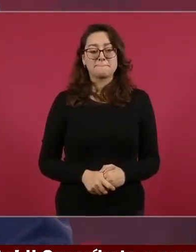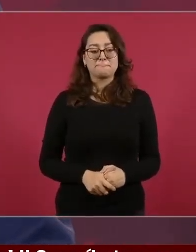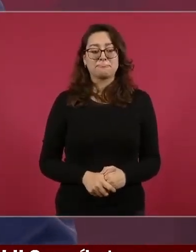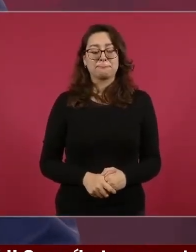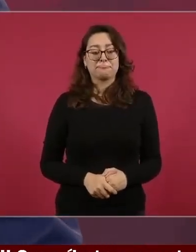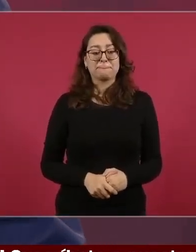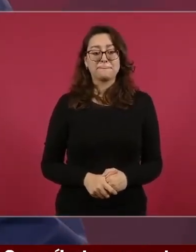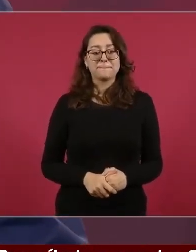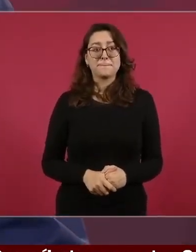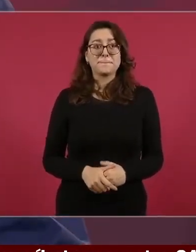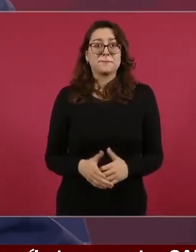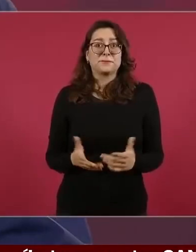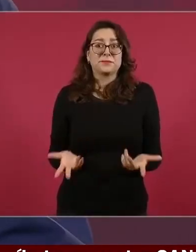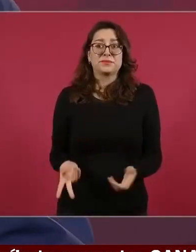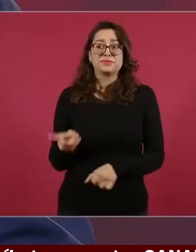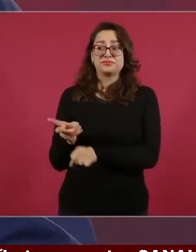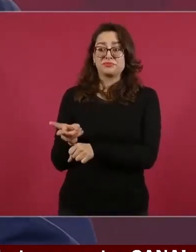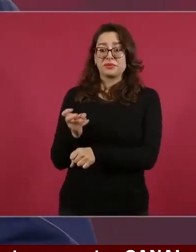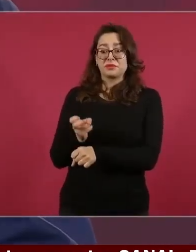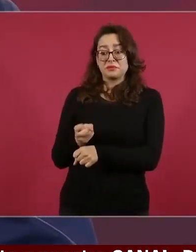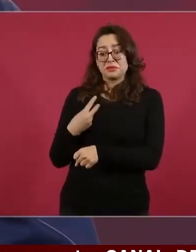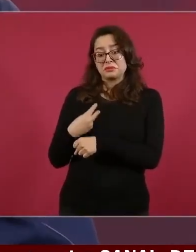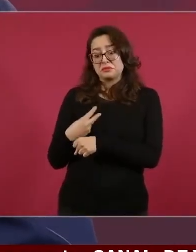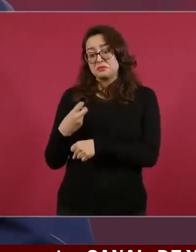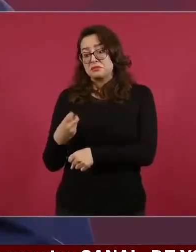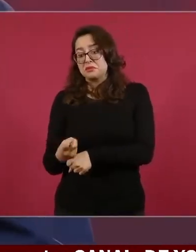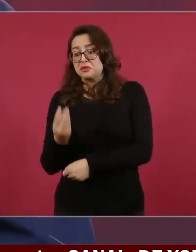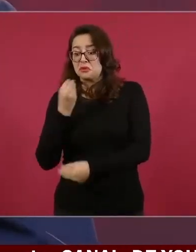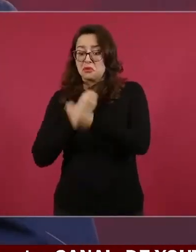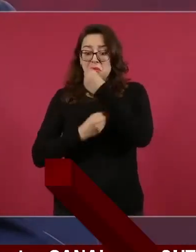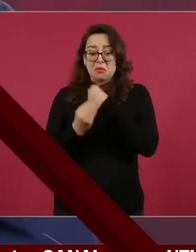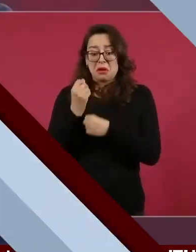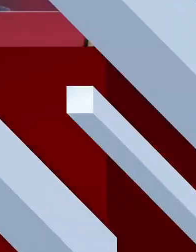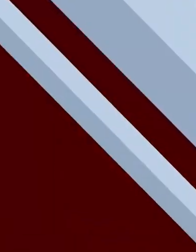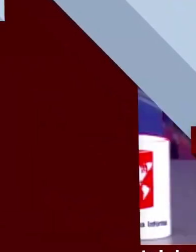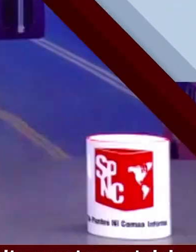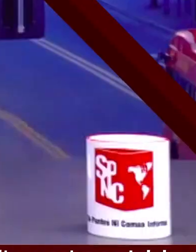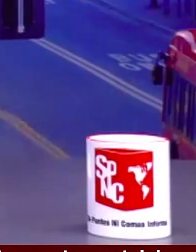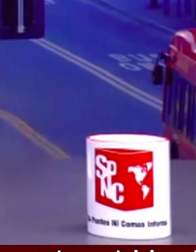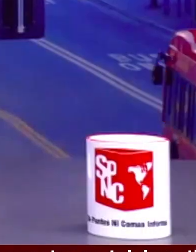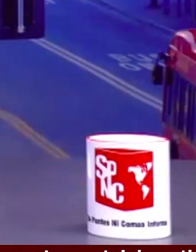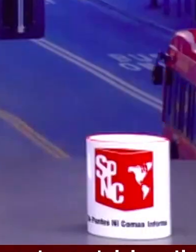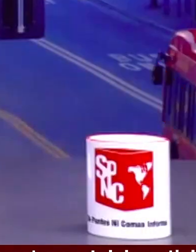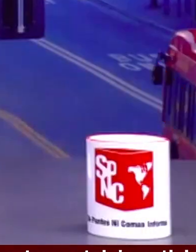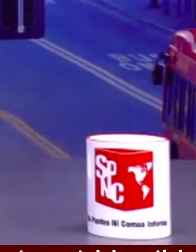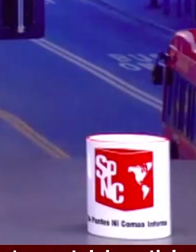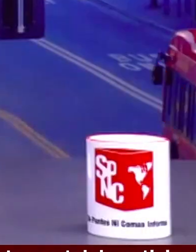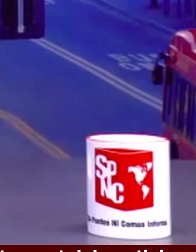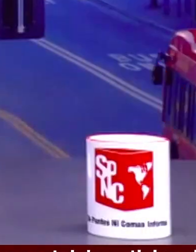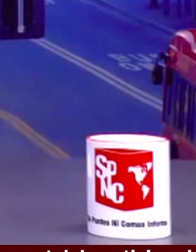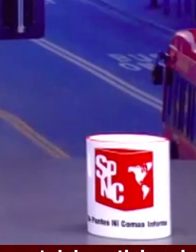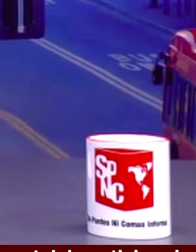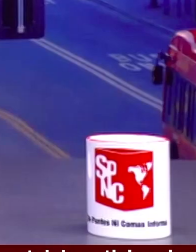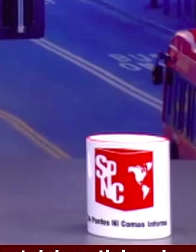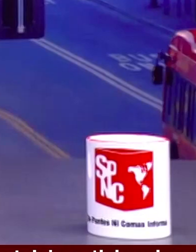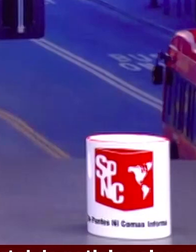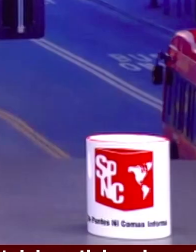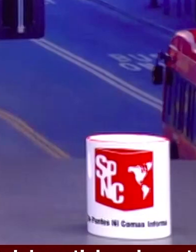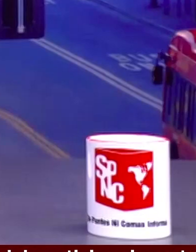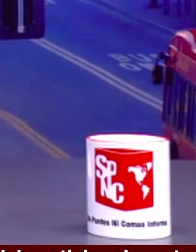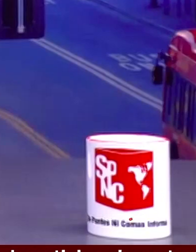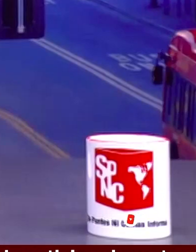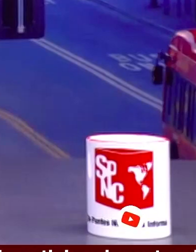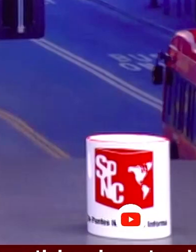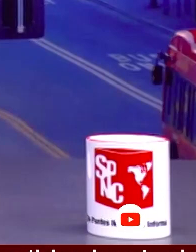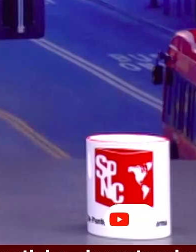pues yo la pueda invitar, o ella me invite a cenar o a ir a algún lugar. Y para que se quiten de rumores, el propio Andrés Manuel López